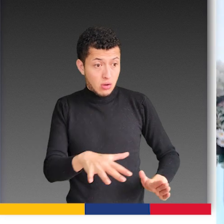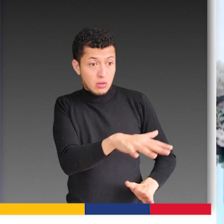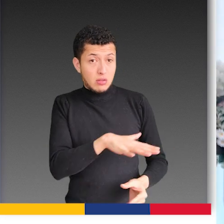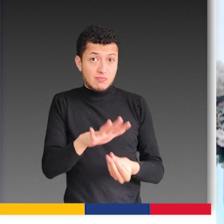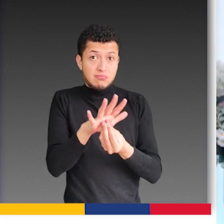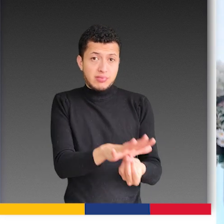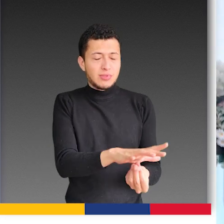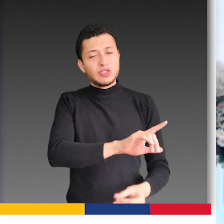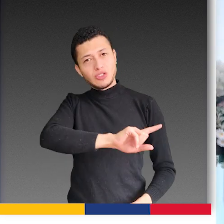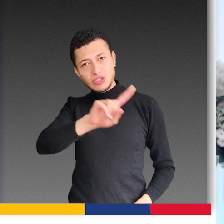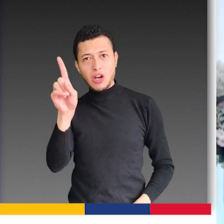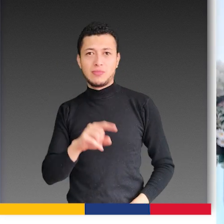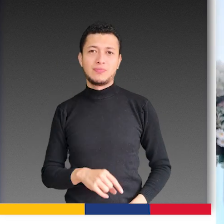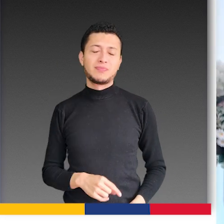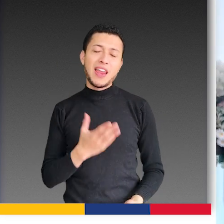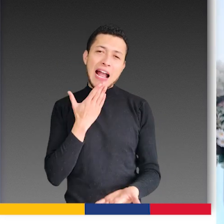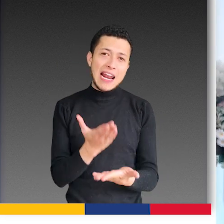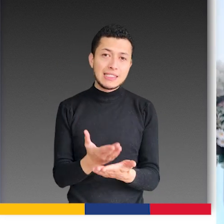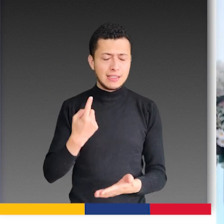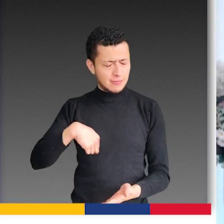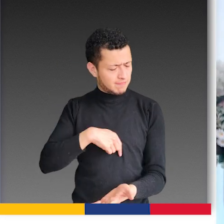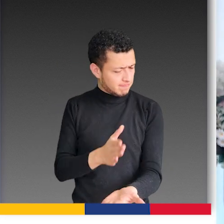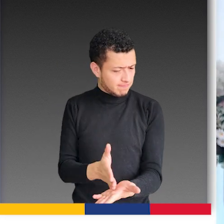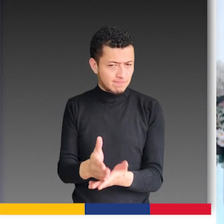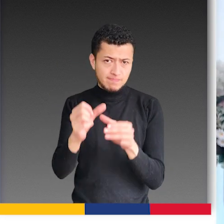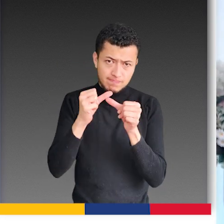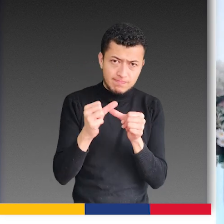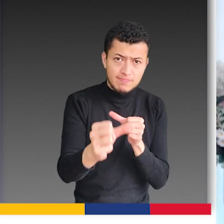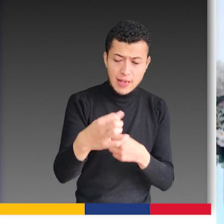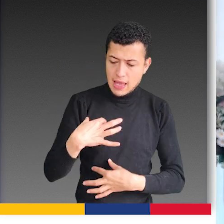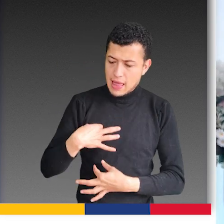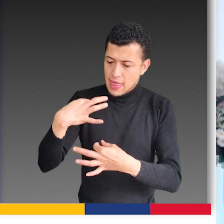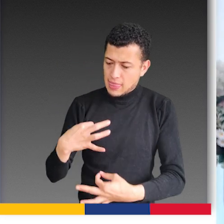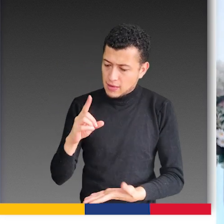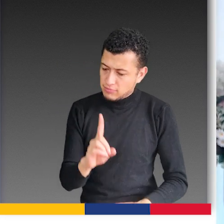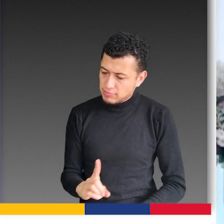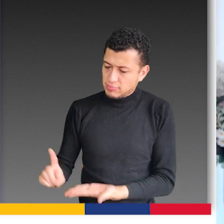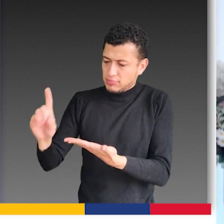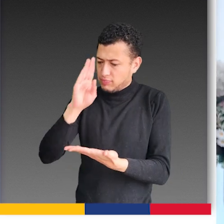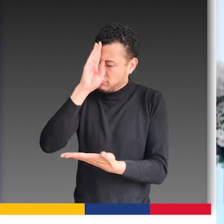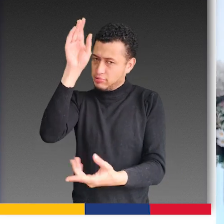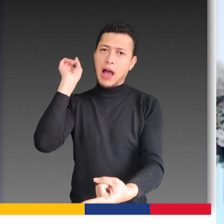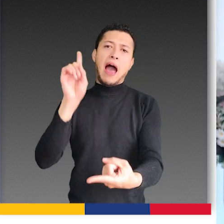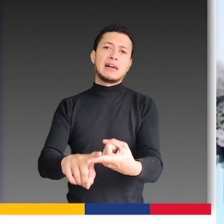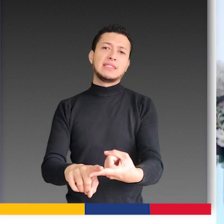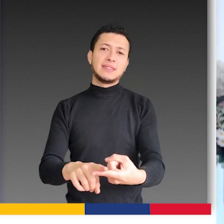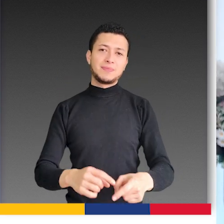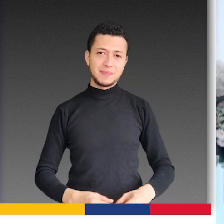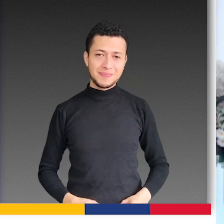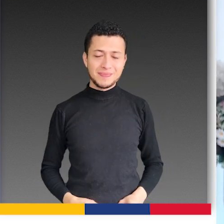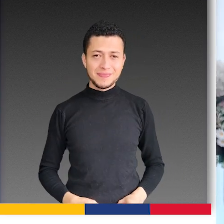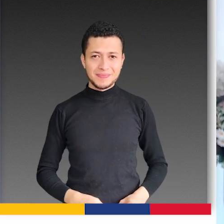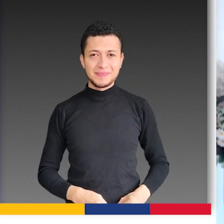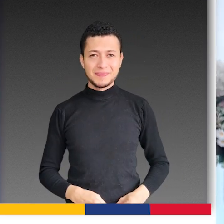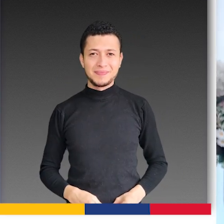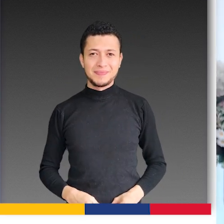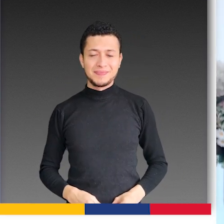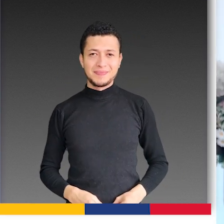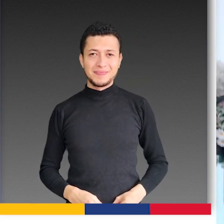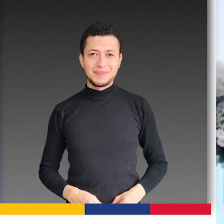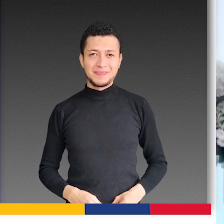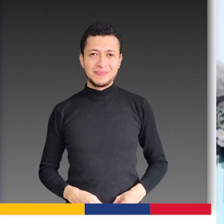simplemente por el lugar donde hemos nacido. Muchas gracias y aquí seguimos hasta que la dignidad se haga costumbre.